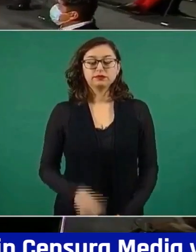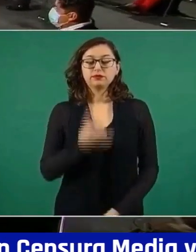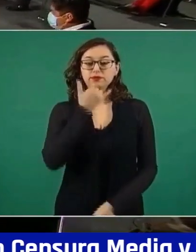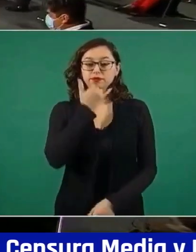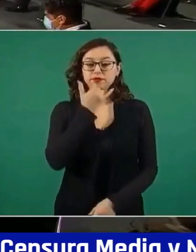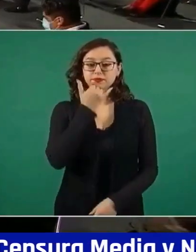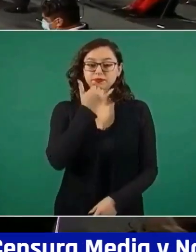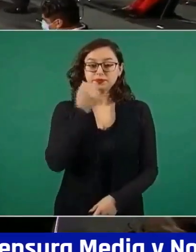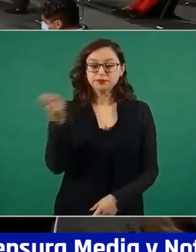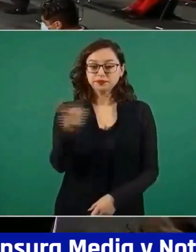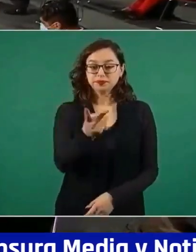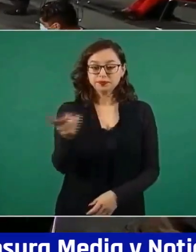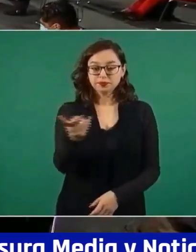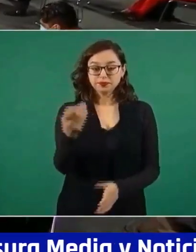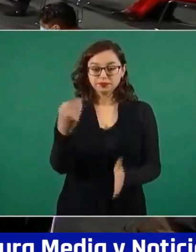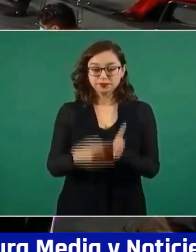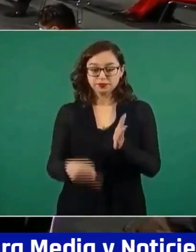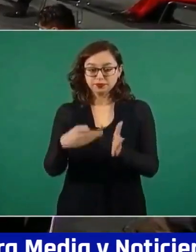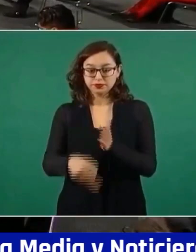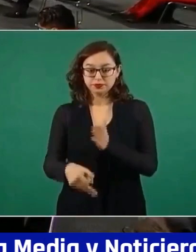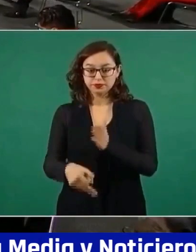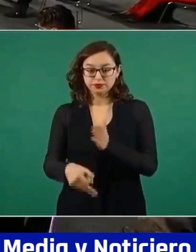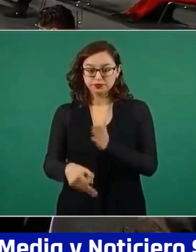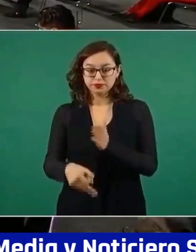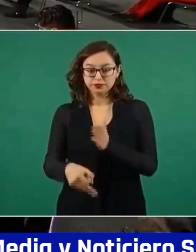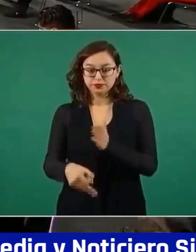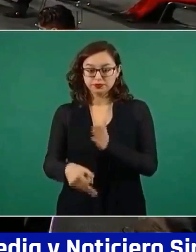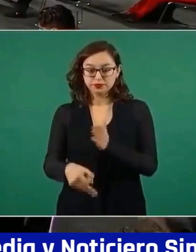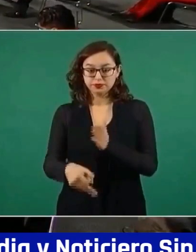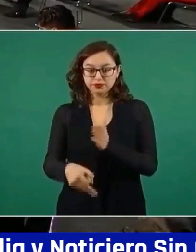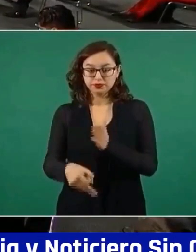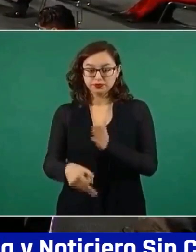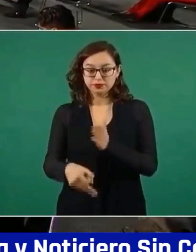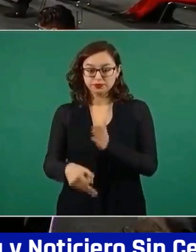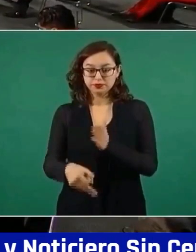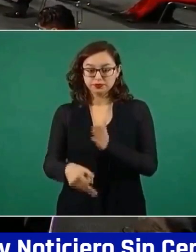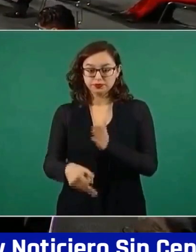Perdón, faltan ustedes dos. Bueno, pero ya está la compañera.